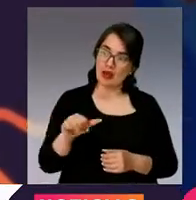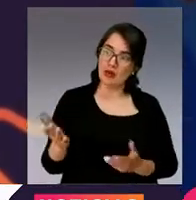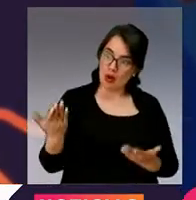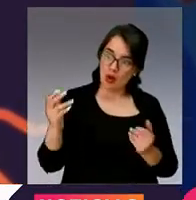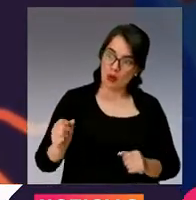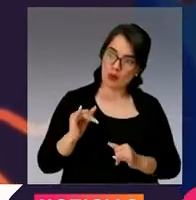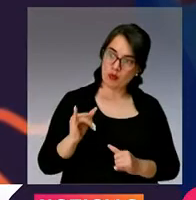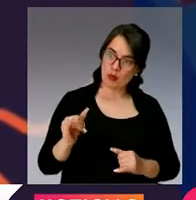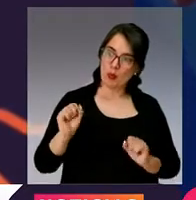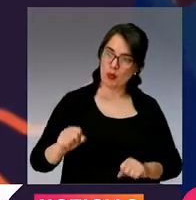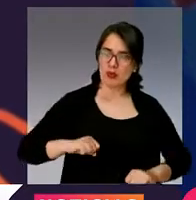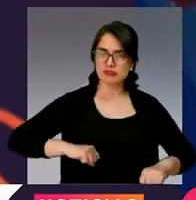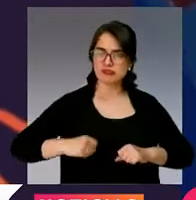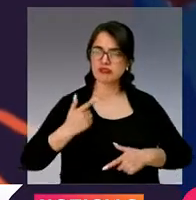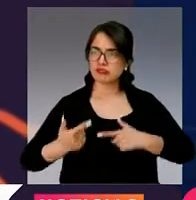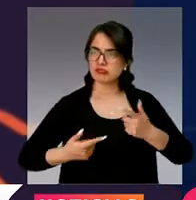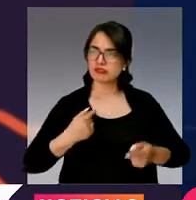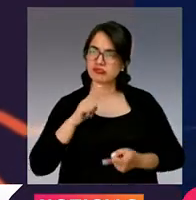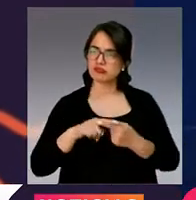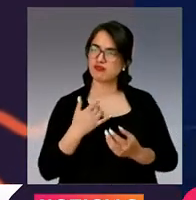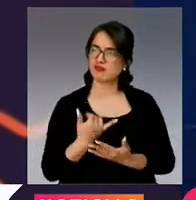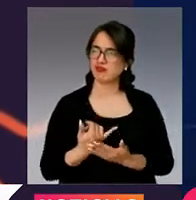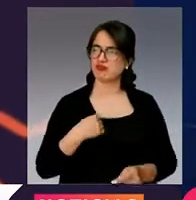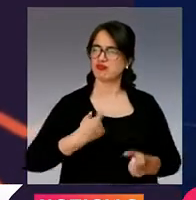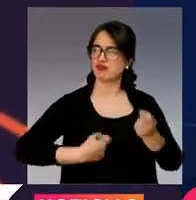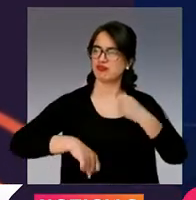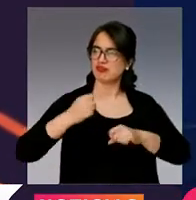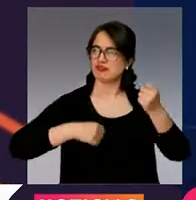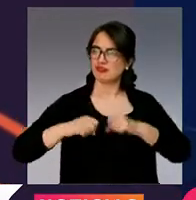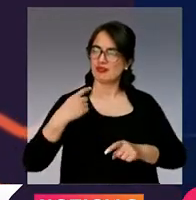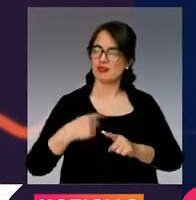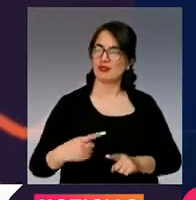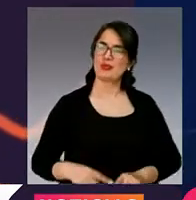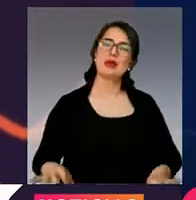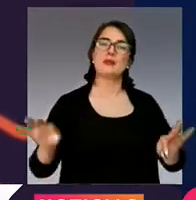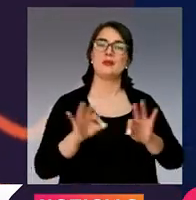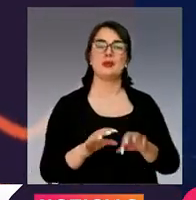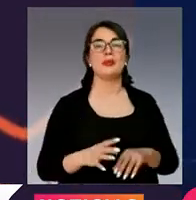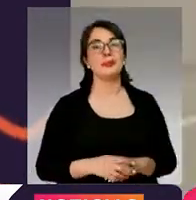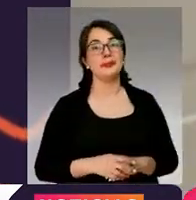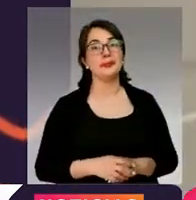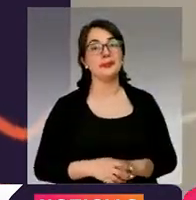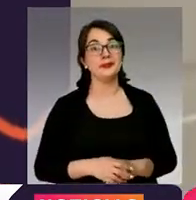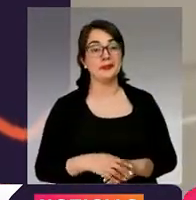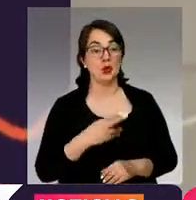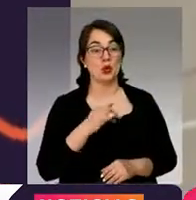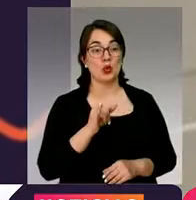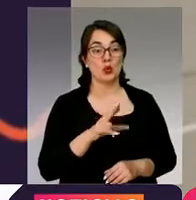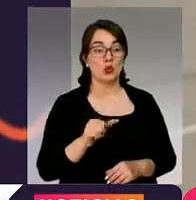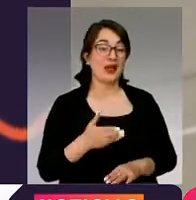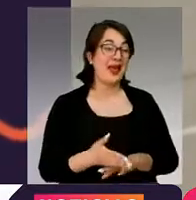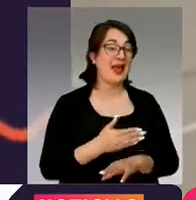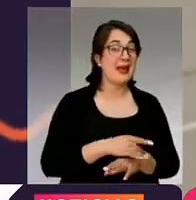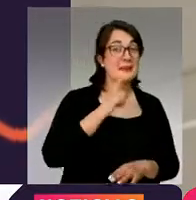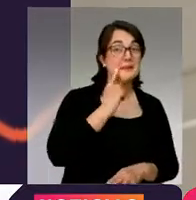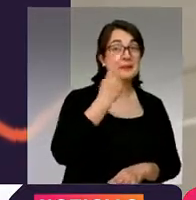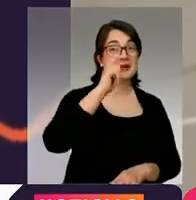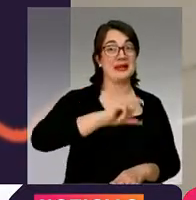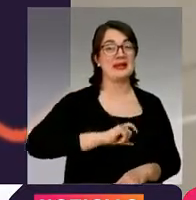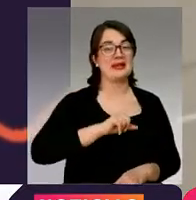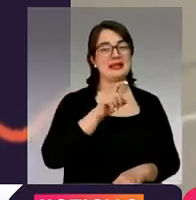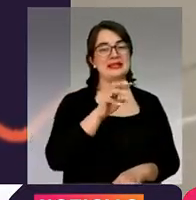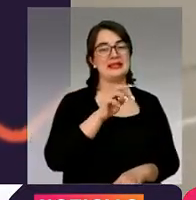talento y así pudieran concretarlo en triunfos trascendentales. Pero antes de Urrutia, la primera medallista colombiana fue Ximena